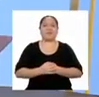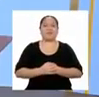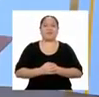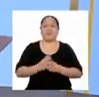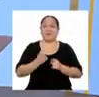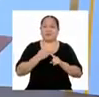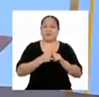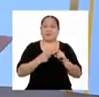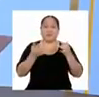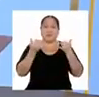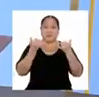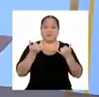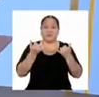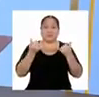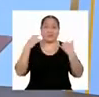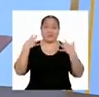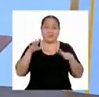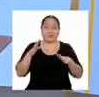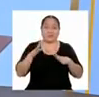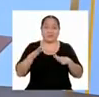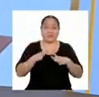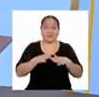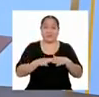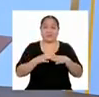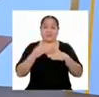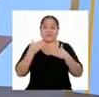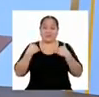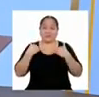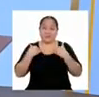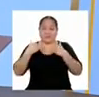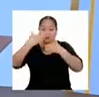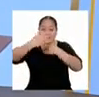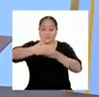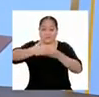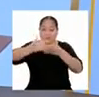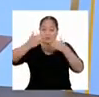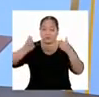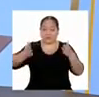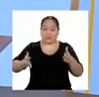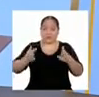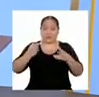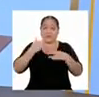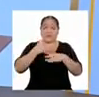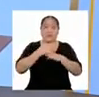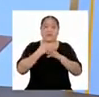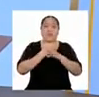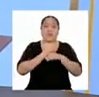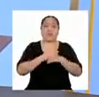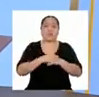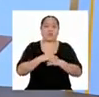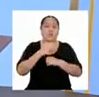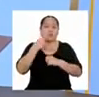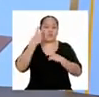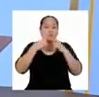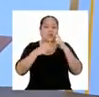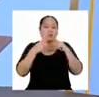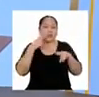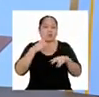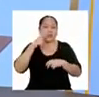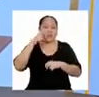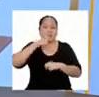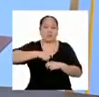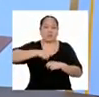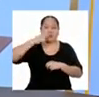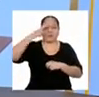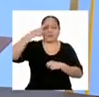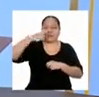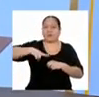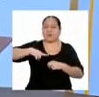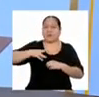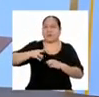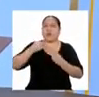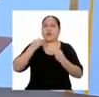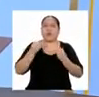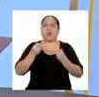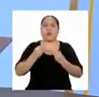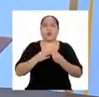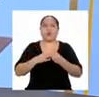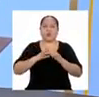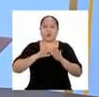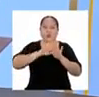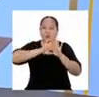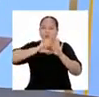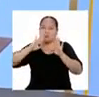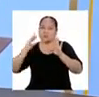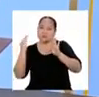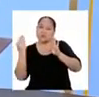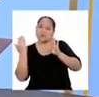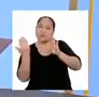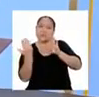Pero ahora que ya tengo la estructura un poco armada, me doy cuenta de que necesito ver cómo hago para cubrir